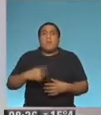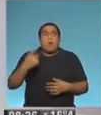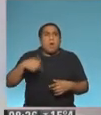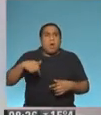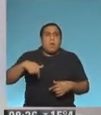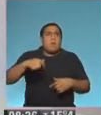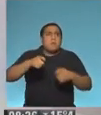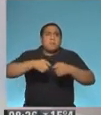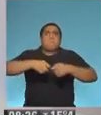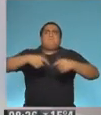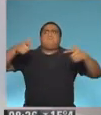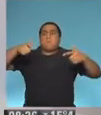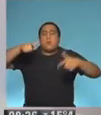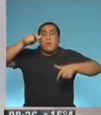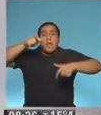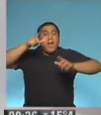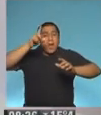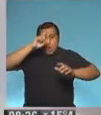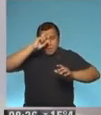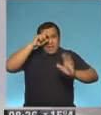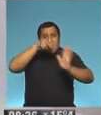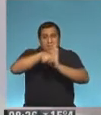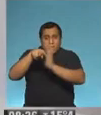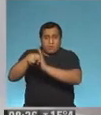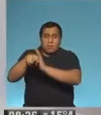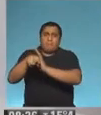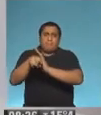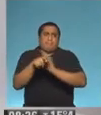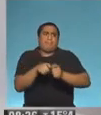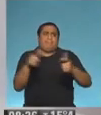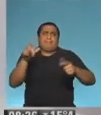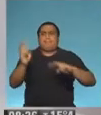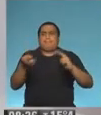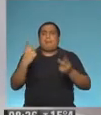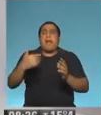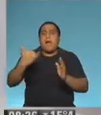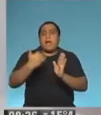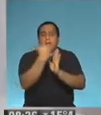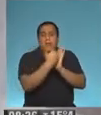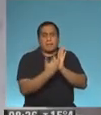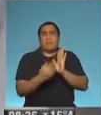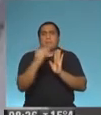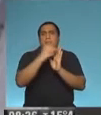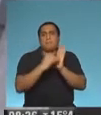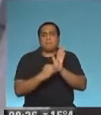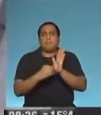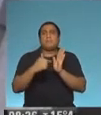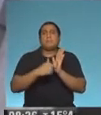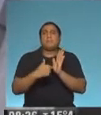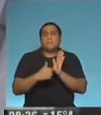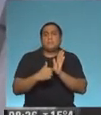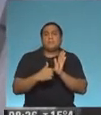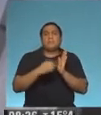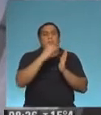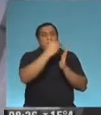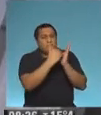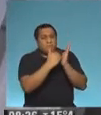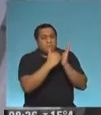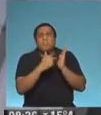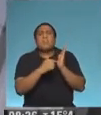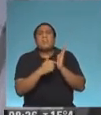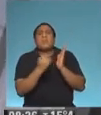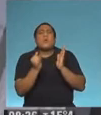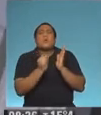duplicado la mortalidad dentro del hospital. Estos son datos de un registro, una iniciativa que se llama Stent Save a Life, o sea,